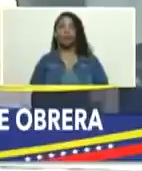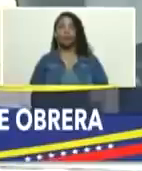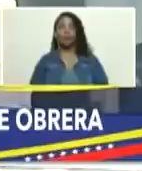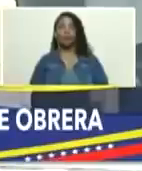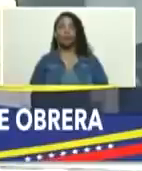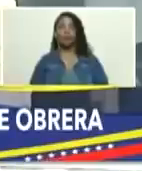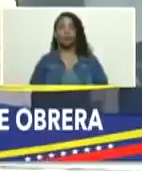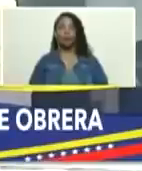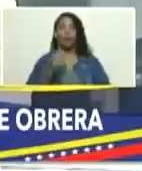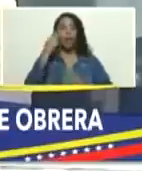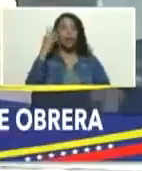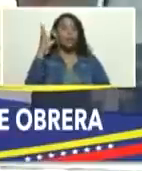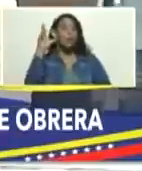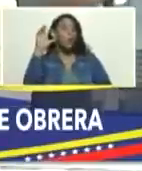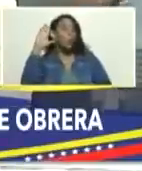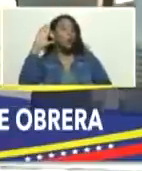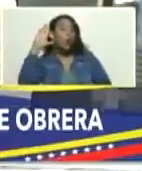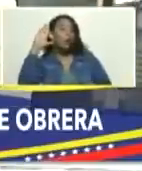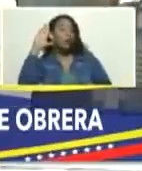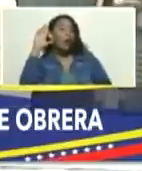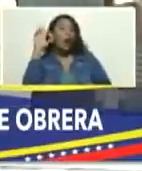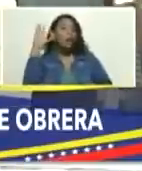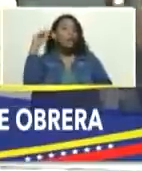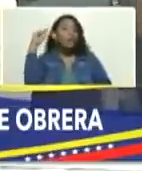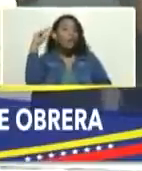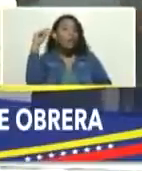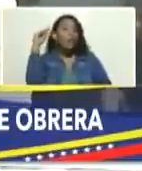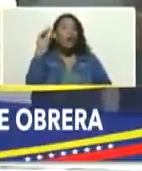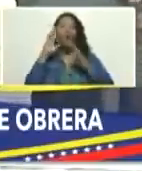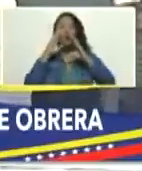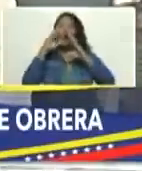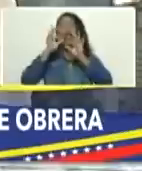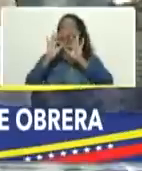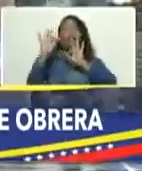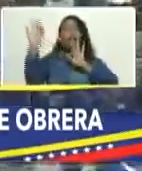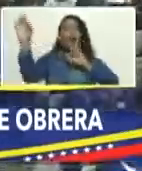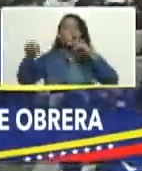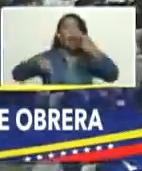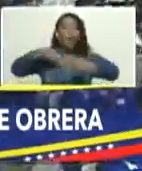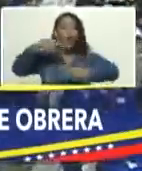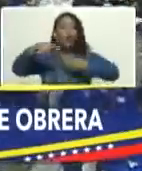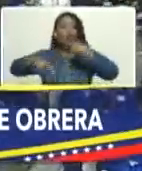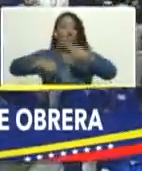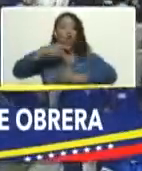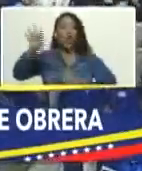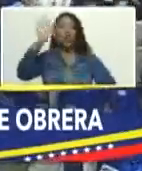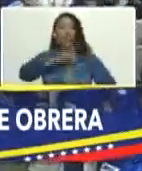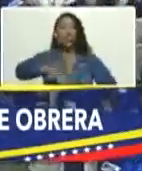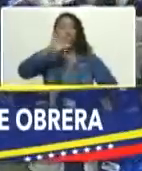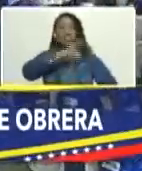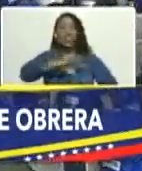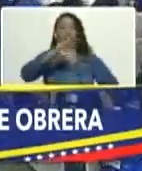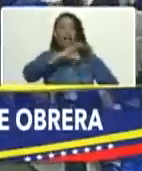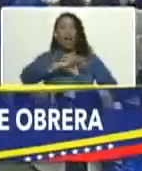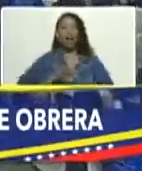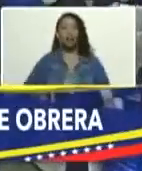Se escucha el rumor revolucionario, socialista,